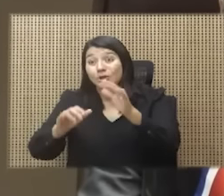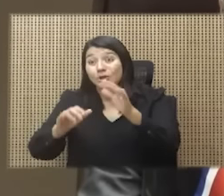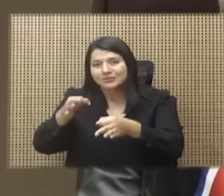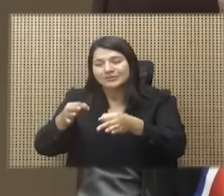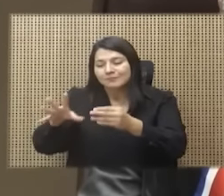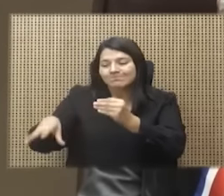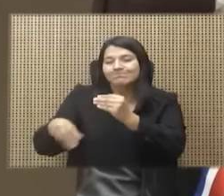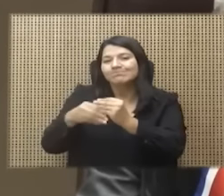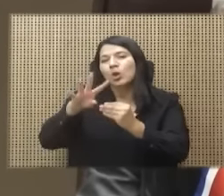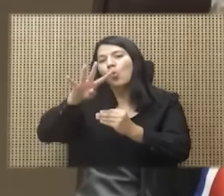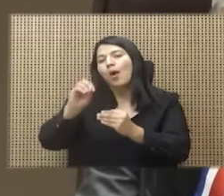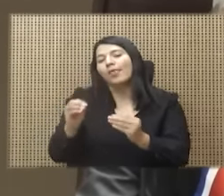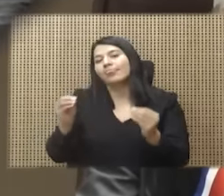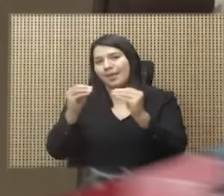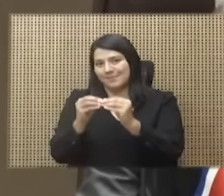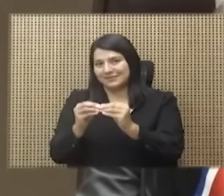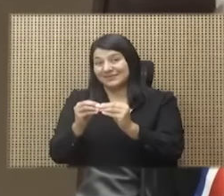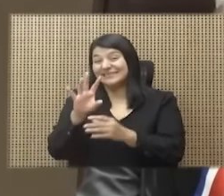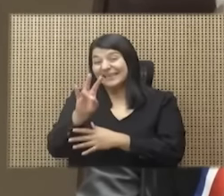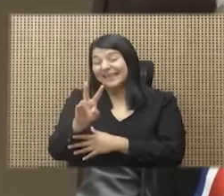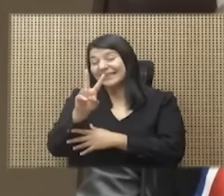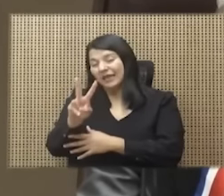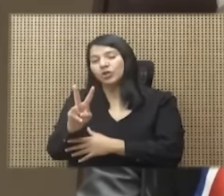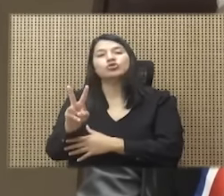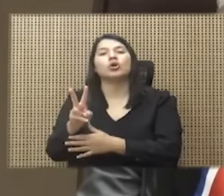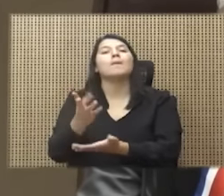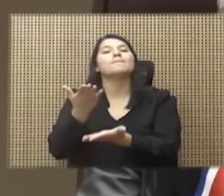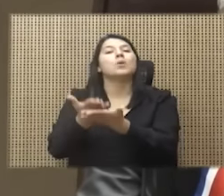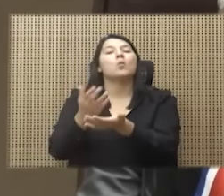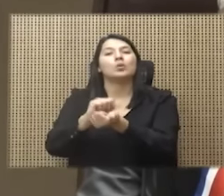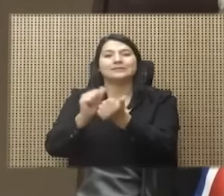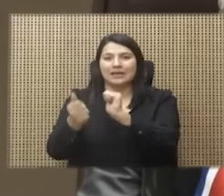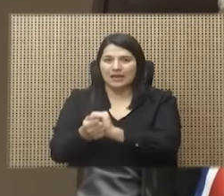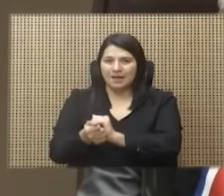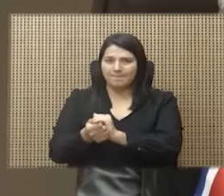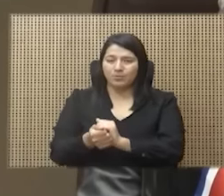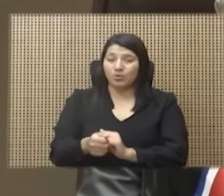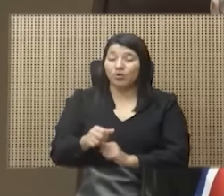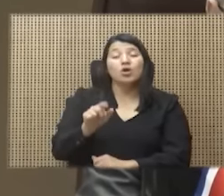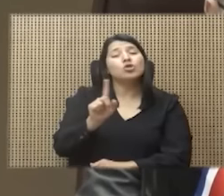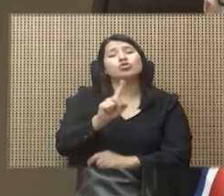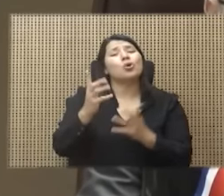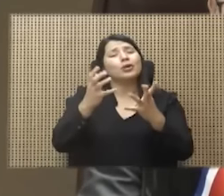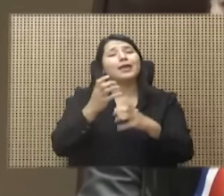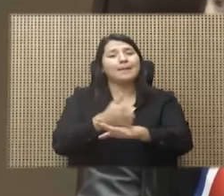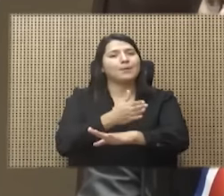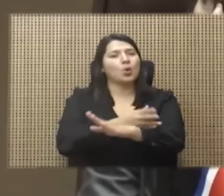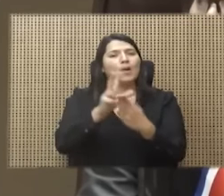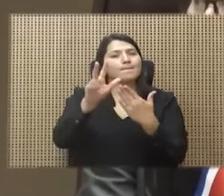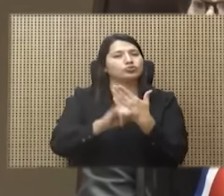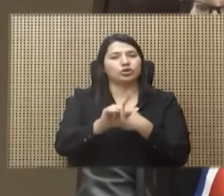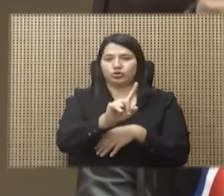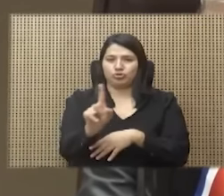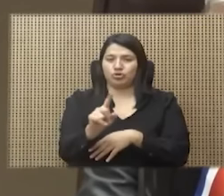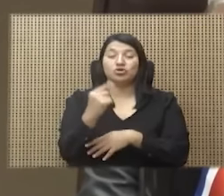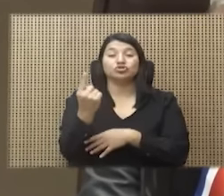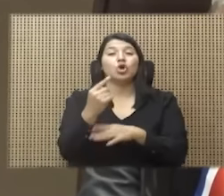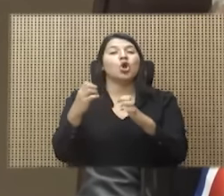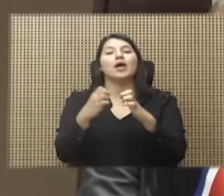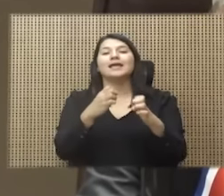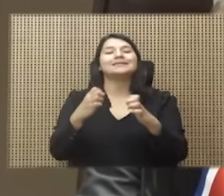más. Ahí no hay ningún aporte de valor. Es una mera estrategia para impedir el avance y la discusión de este proyecto en el